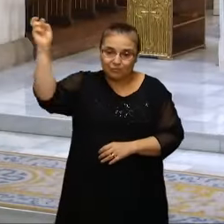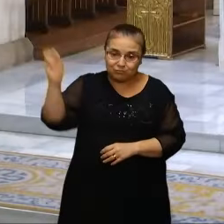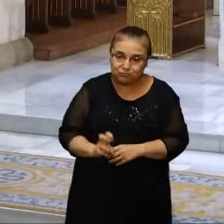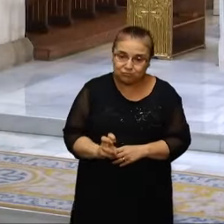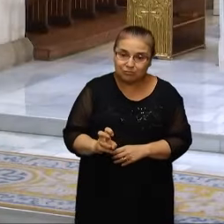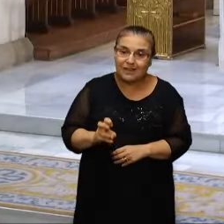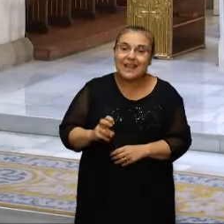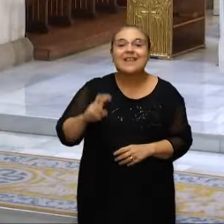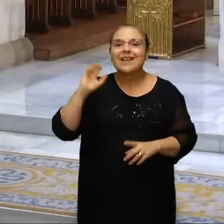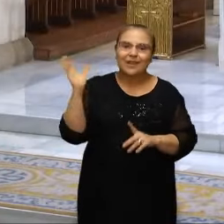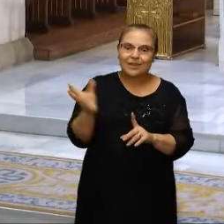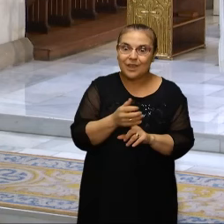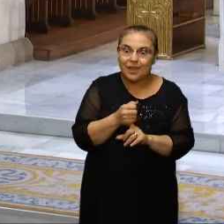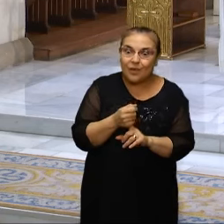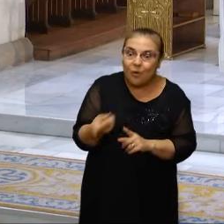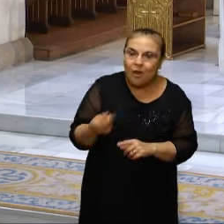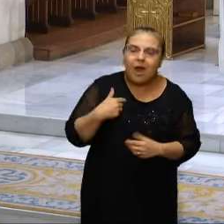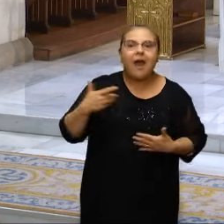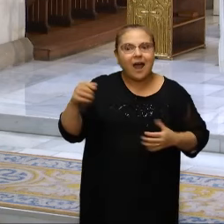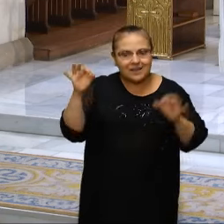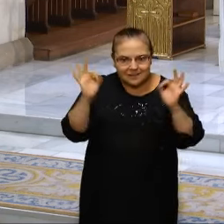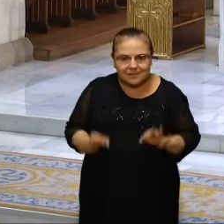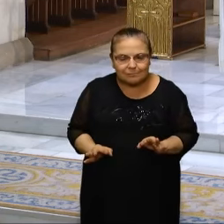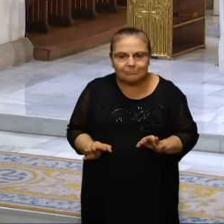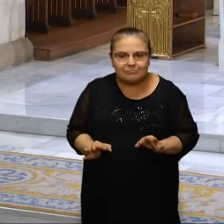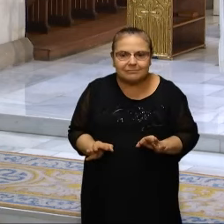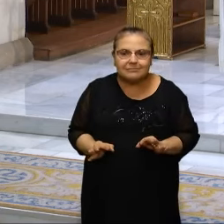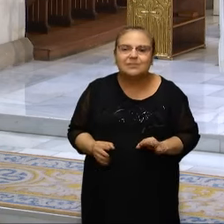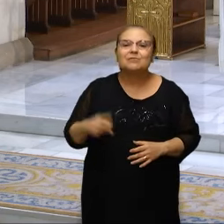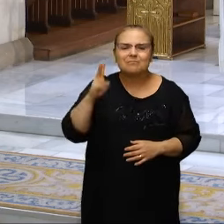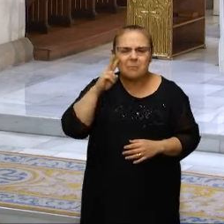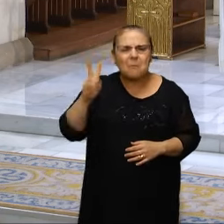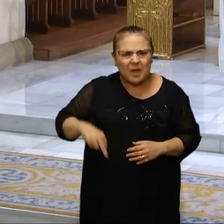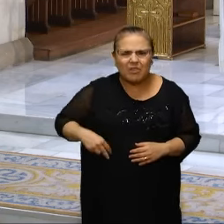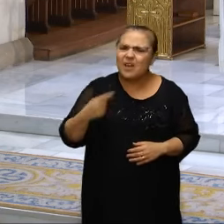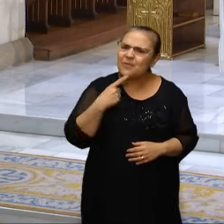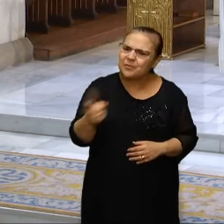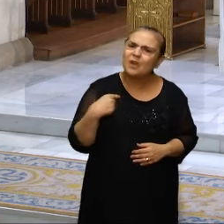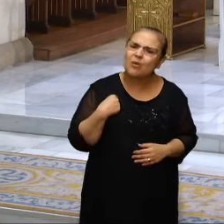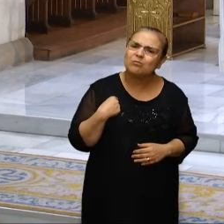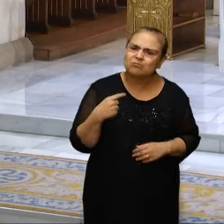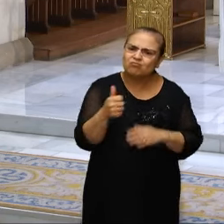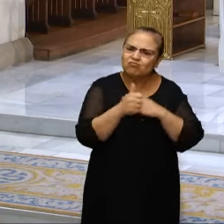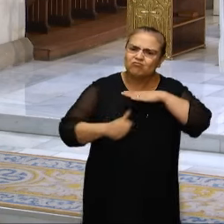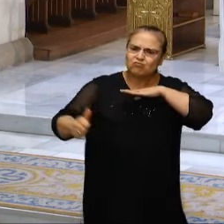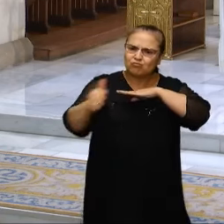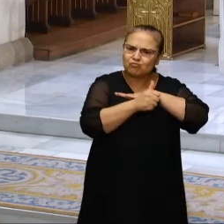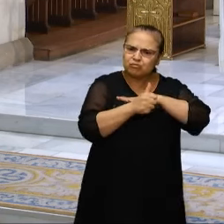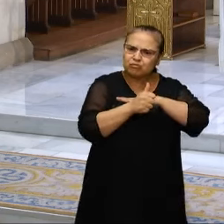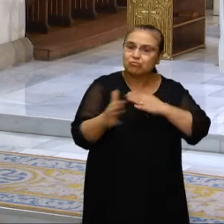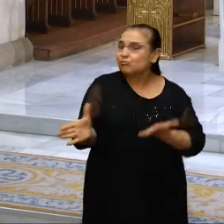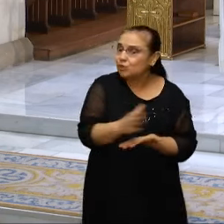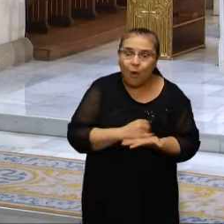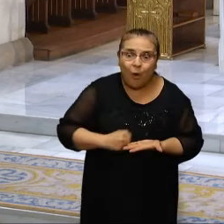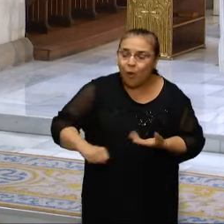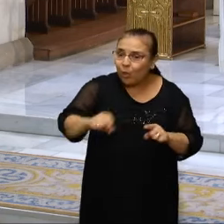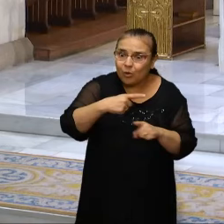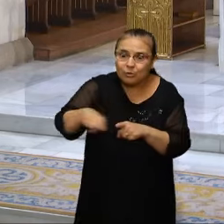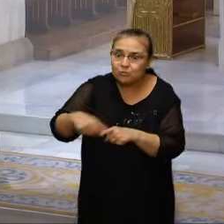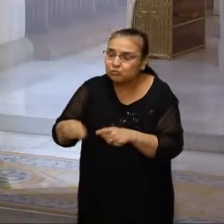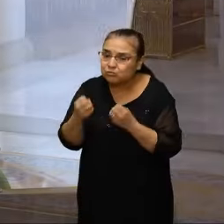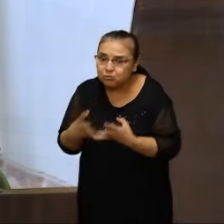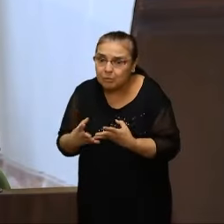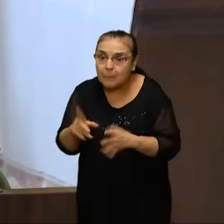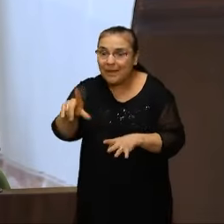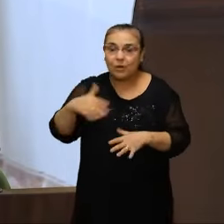lo encuentre portándose así. En verdad os digo que lo pondrá al frente de todos sus bienes. Pero si